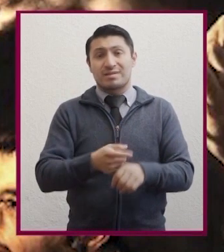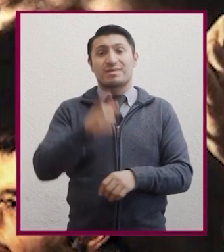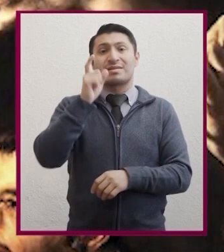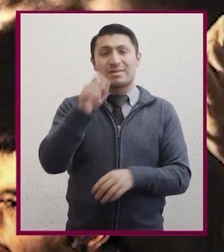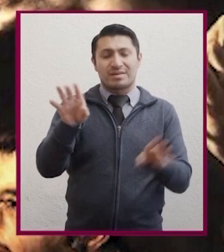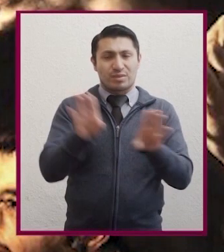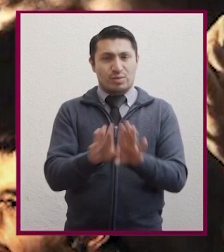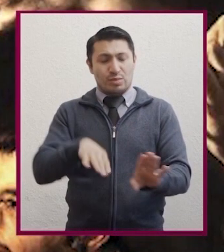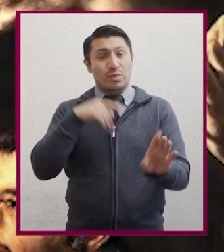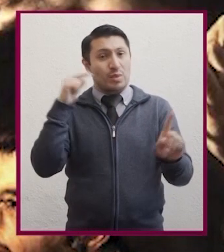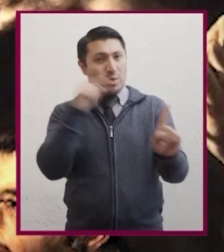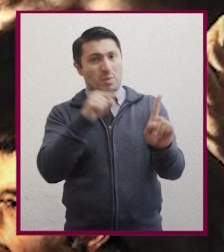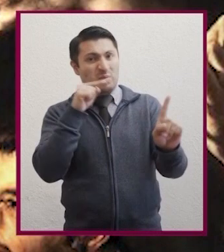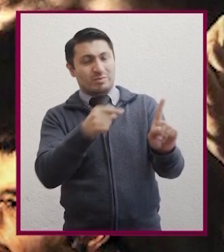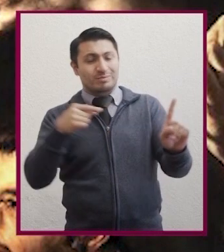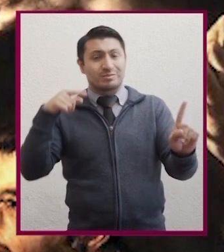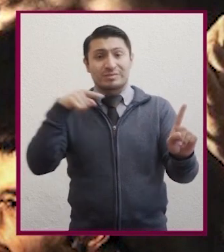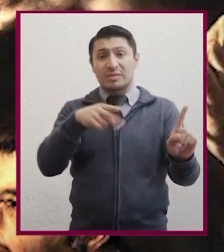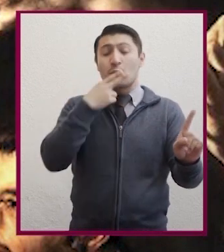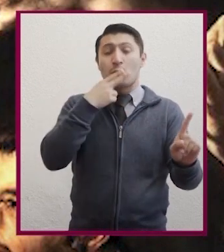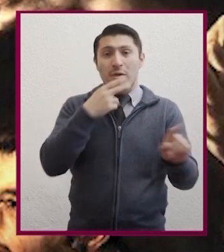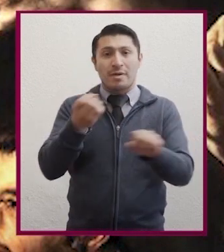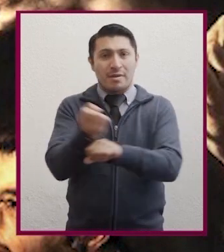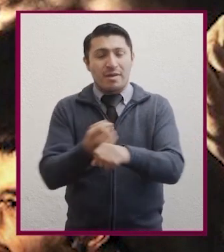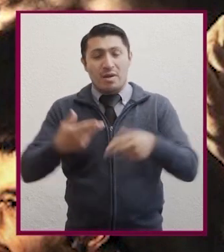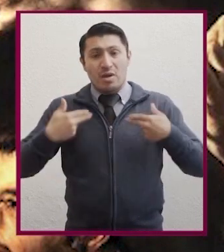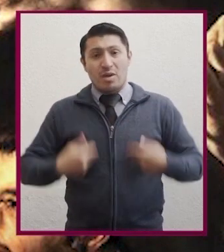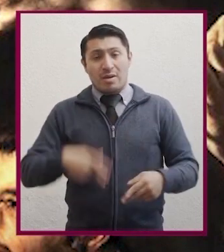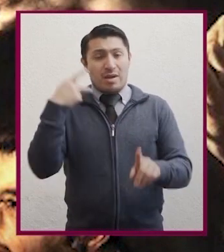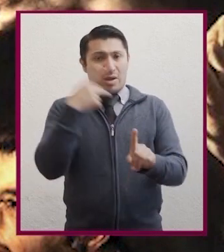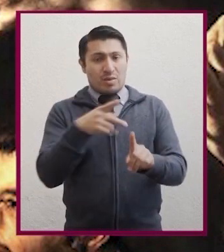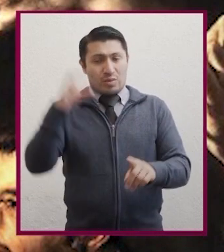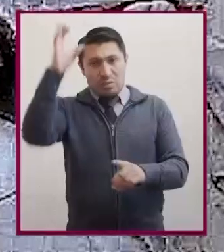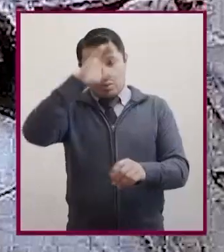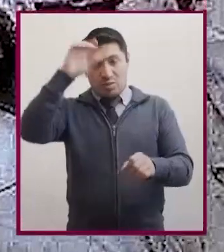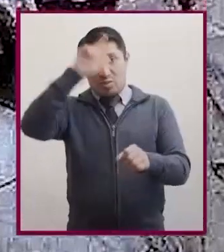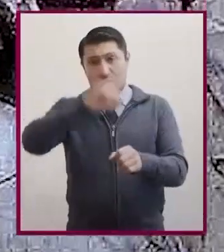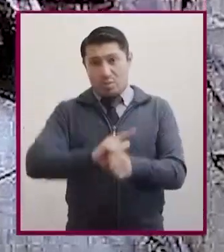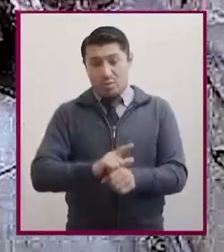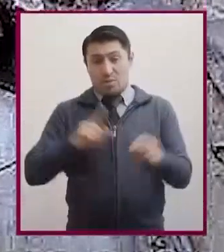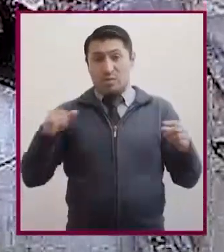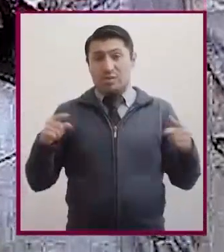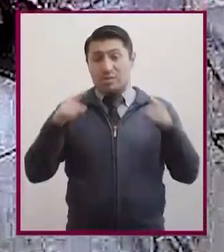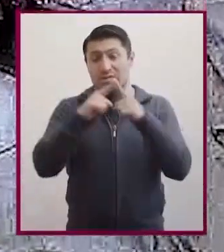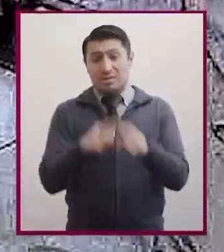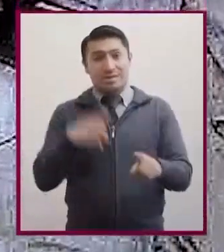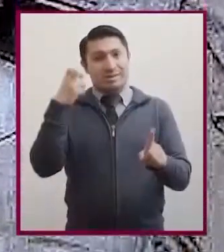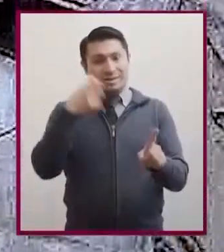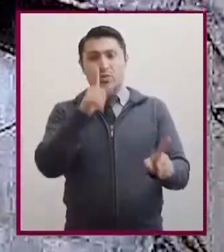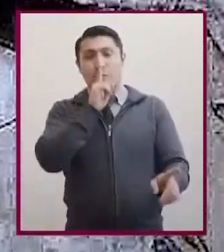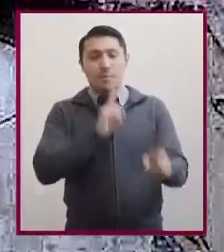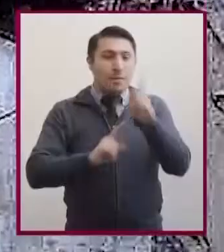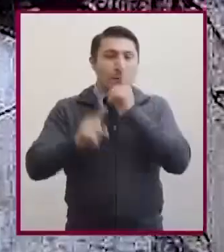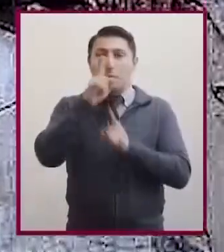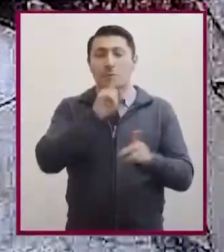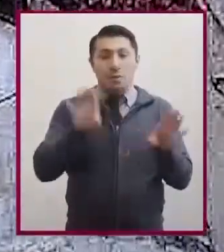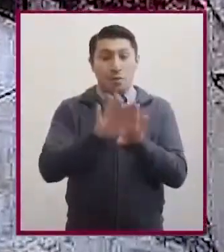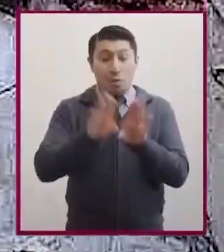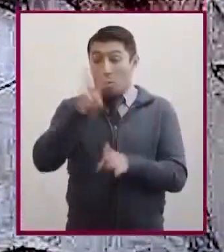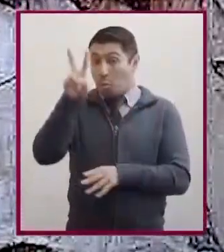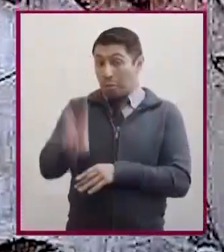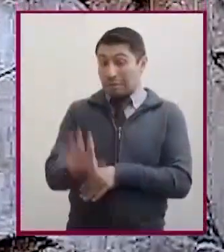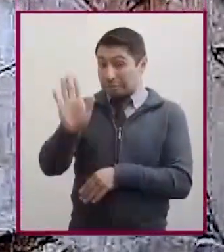el cual se acusa a los judíos de usar la sangre humana para sus rituales religiosos. Estos mitos, considerados popularmente como hechos